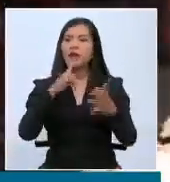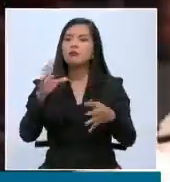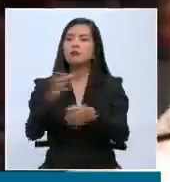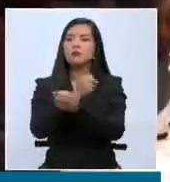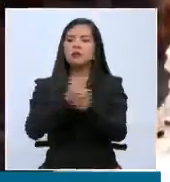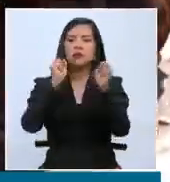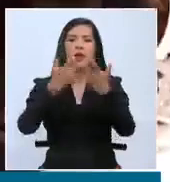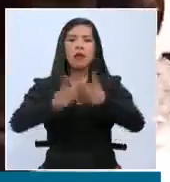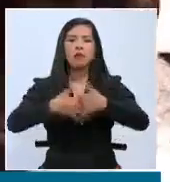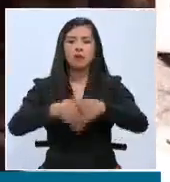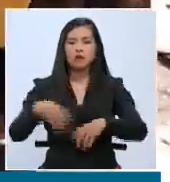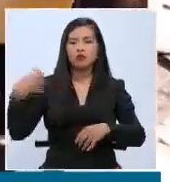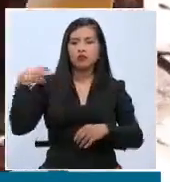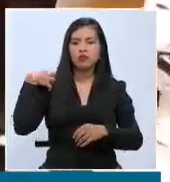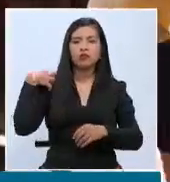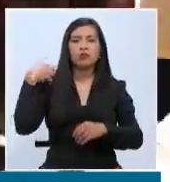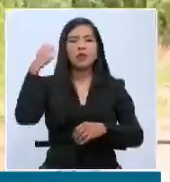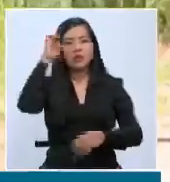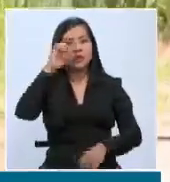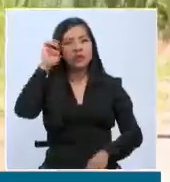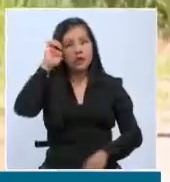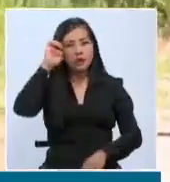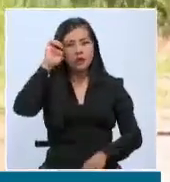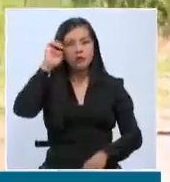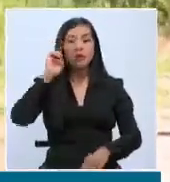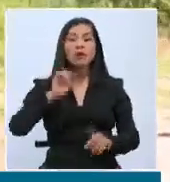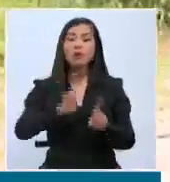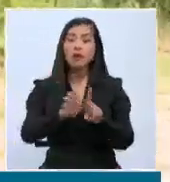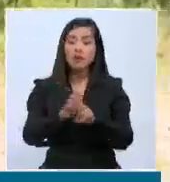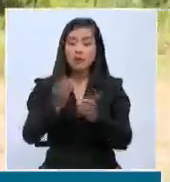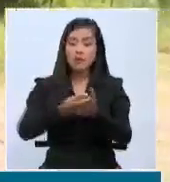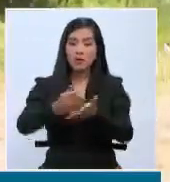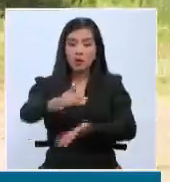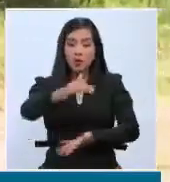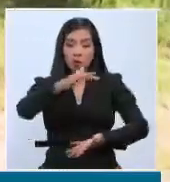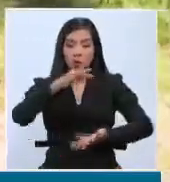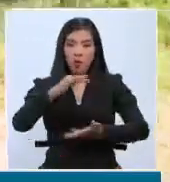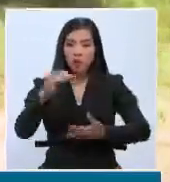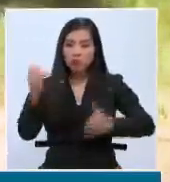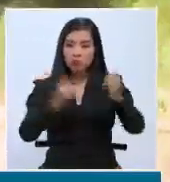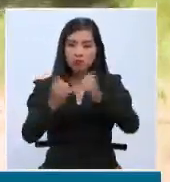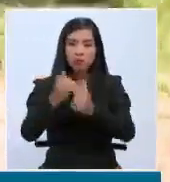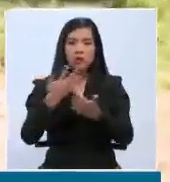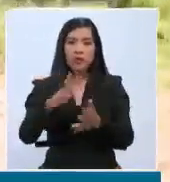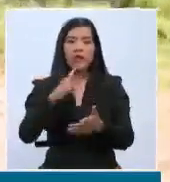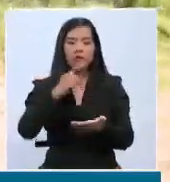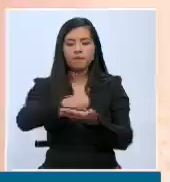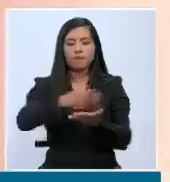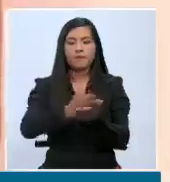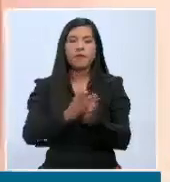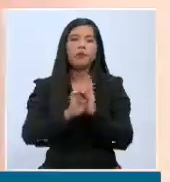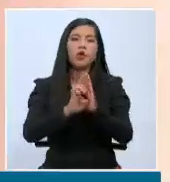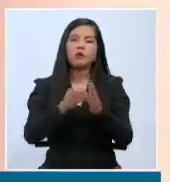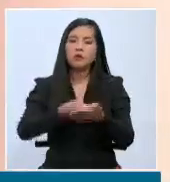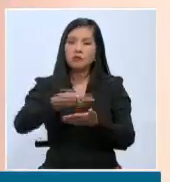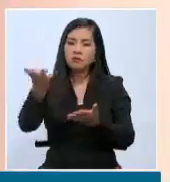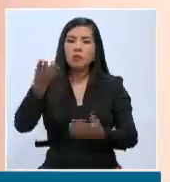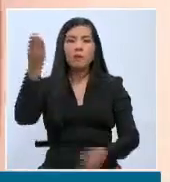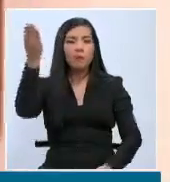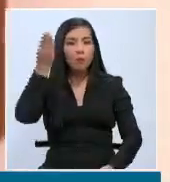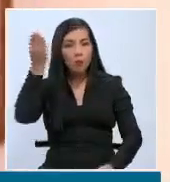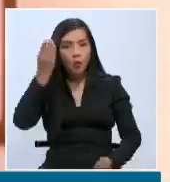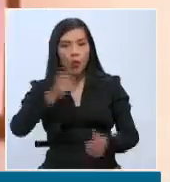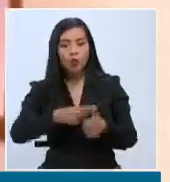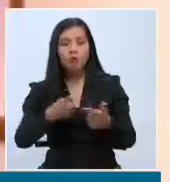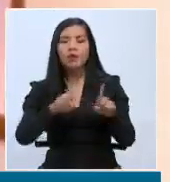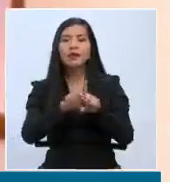recuperación de empresas, pero al mismo tiempo se ha redistribuido la riqueza por varias vías, los bonos, pero